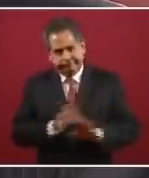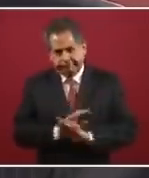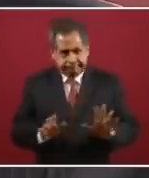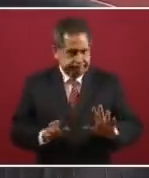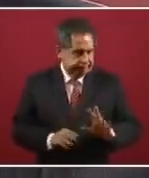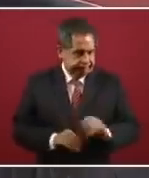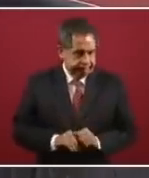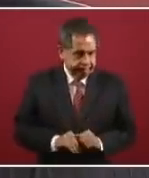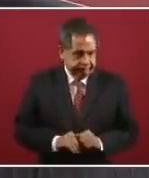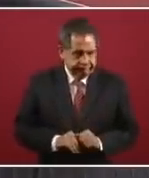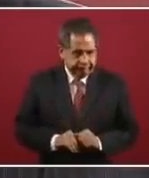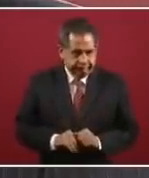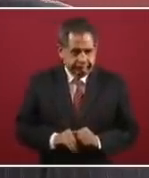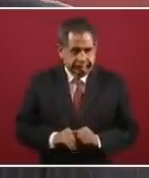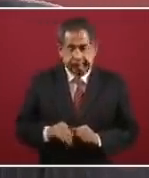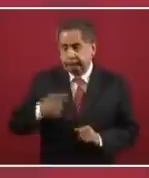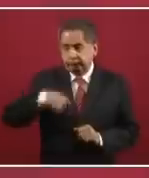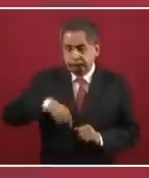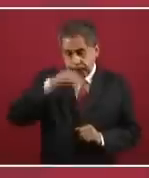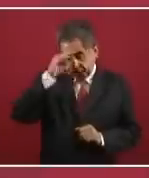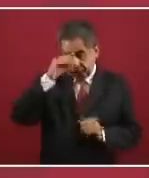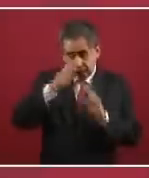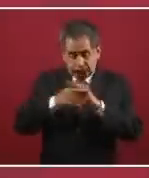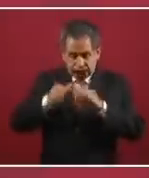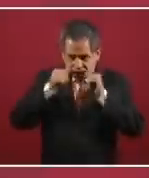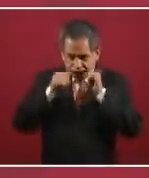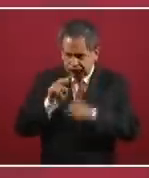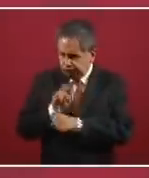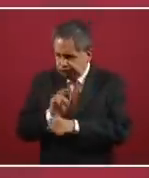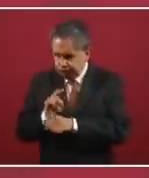Constantemente estamos atendiendo este asunto,